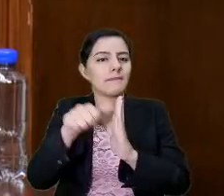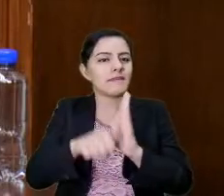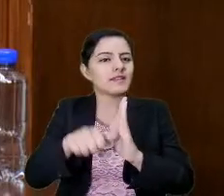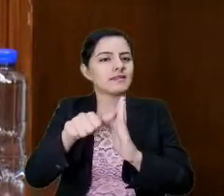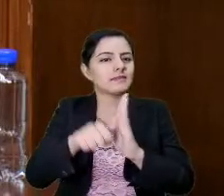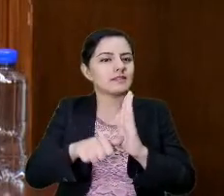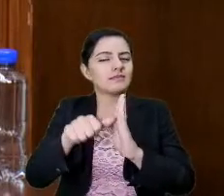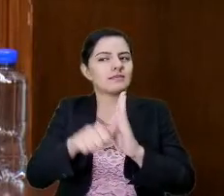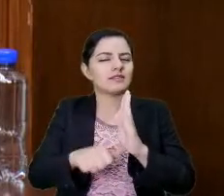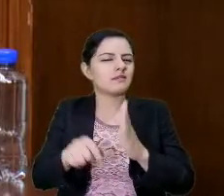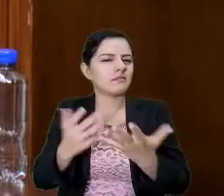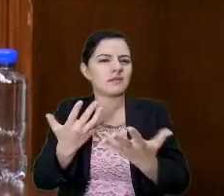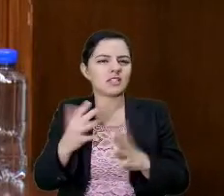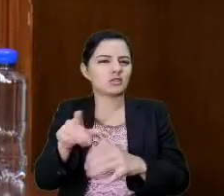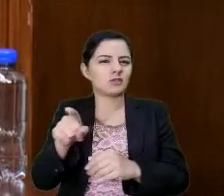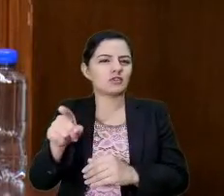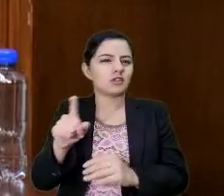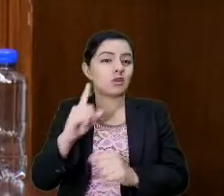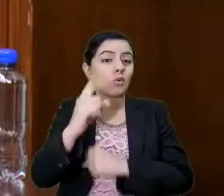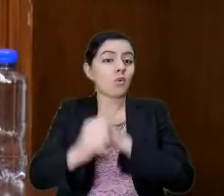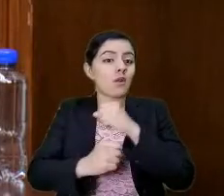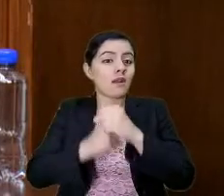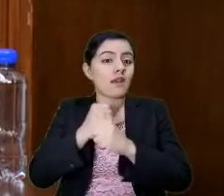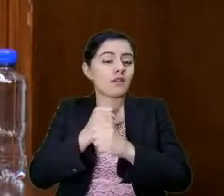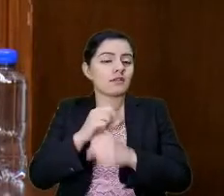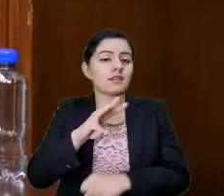neto anual de